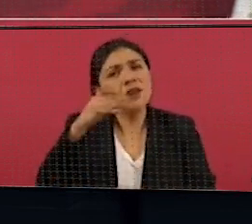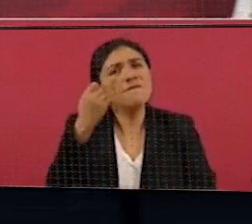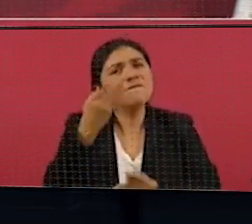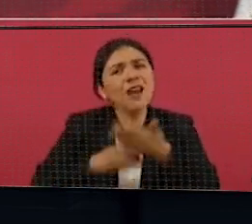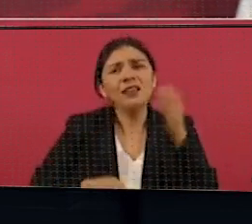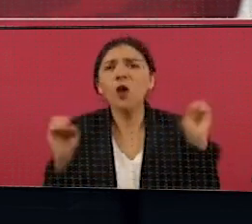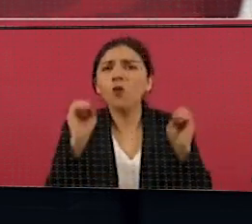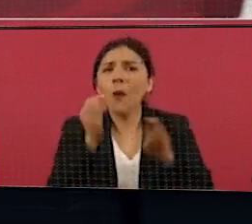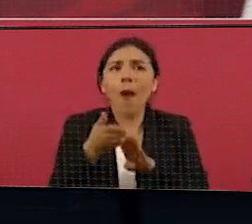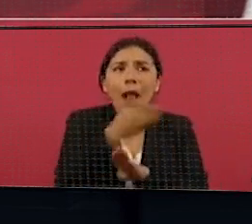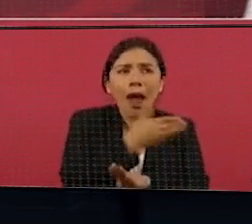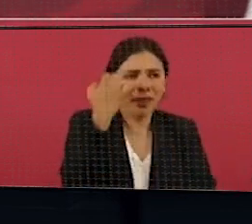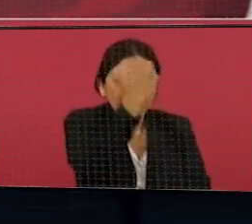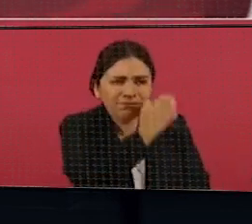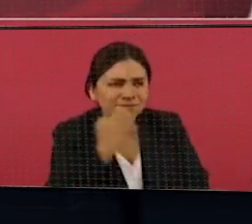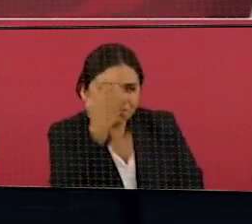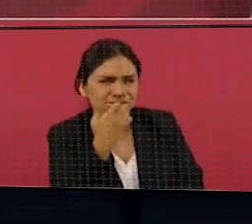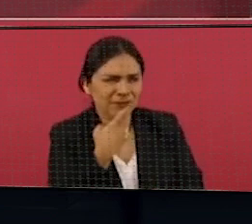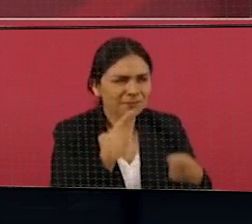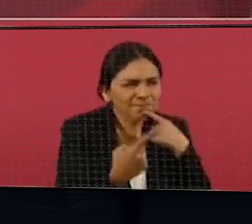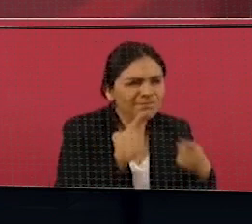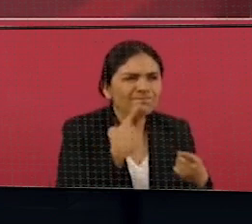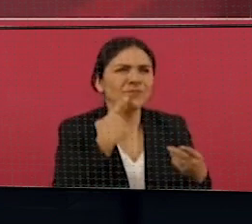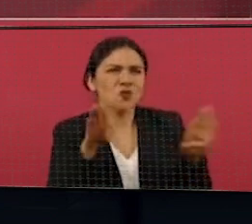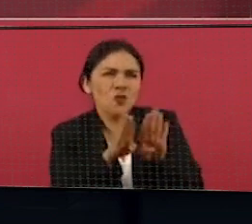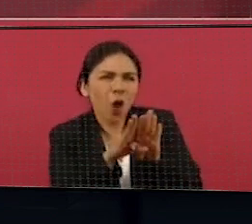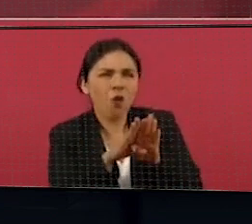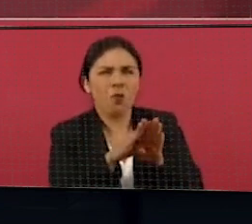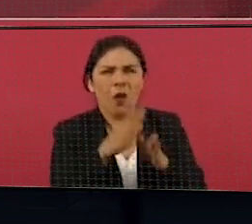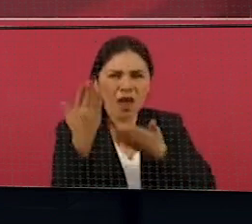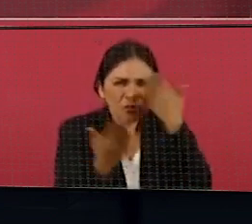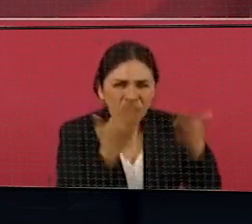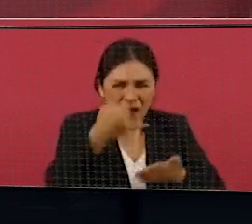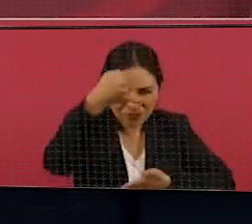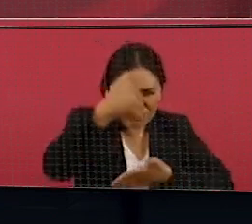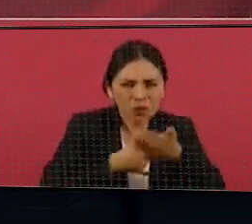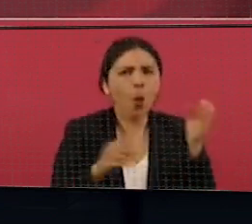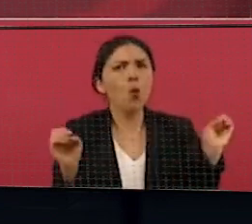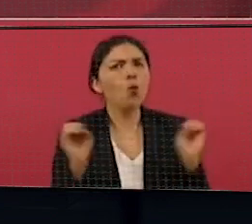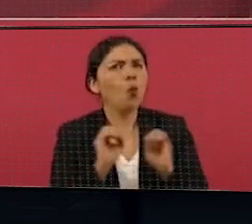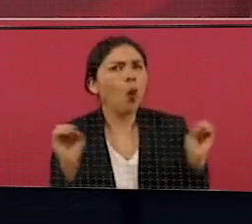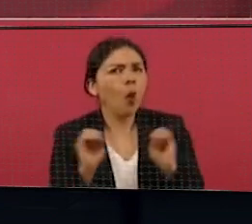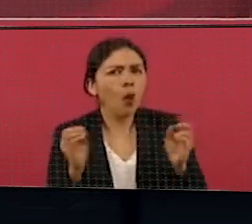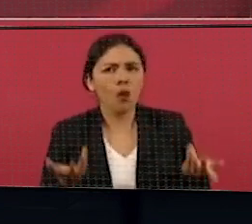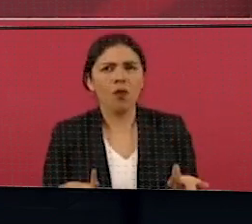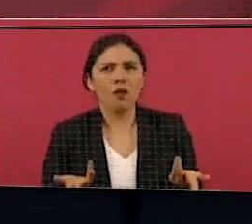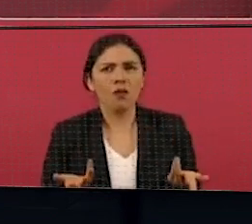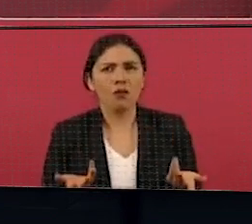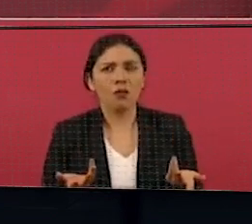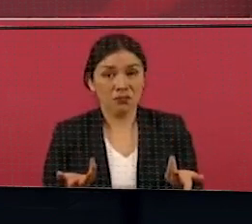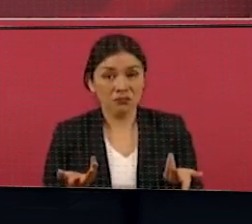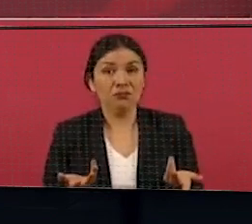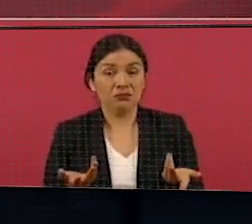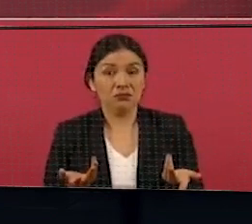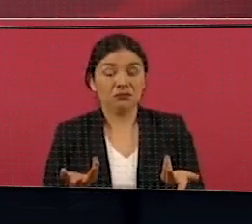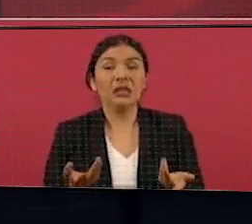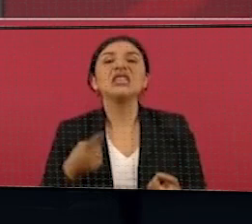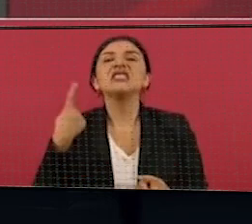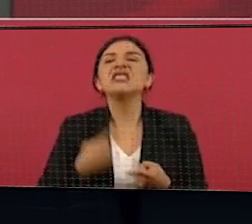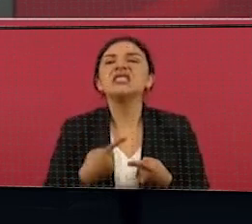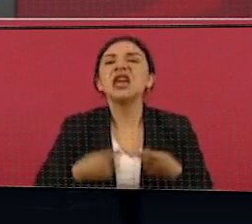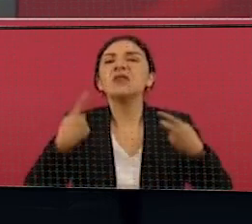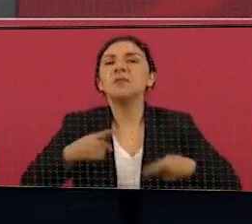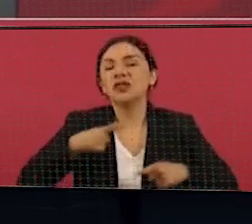y la que debe de preocuparnos de manera superlativa es la